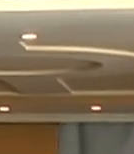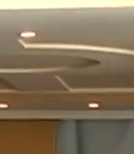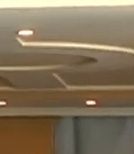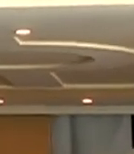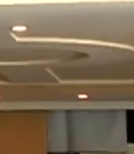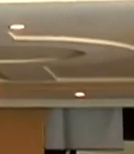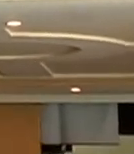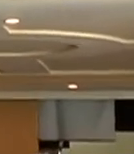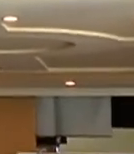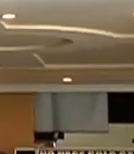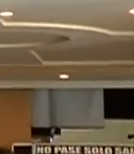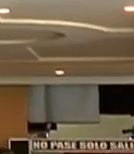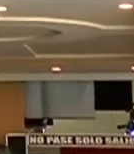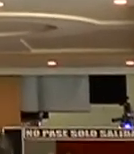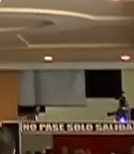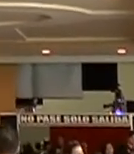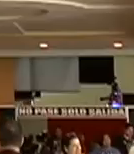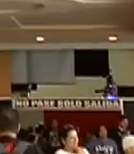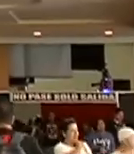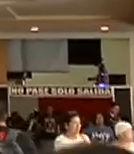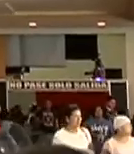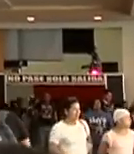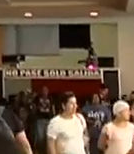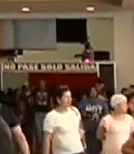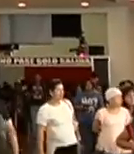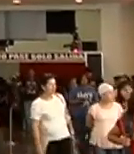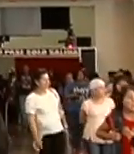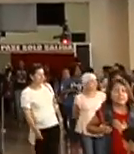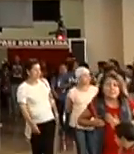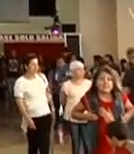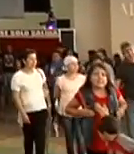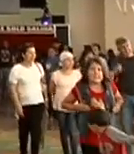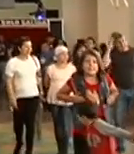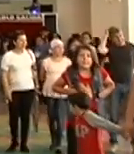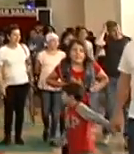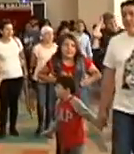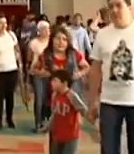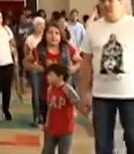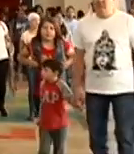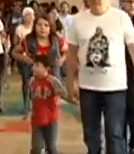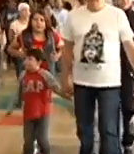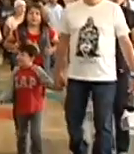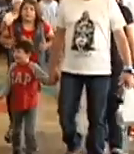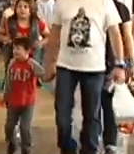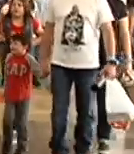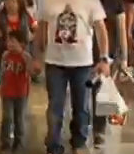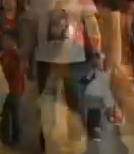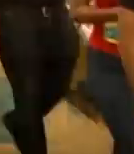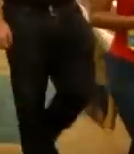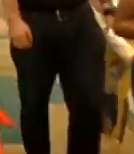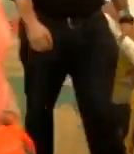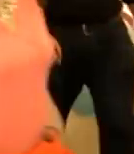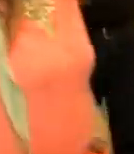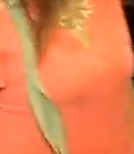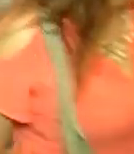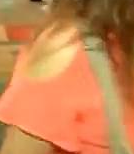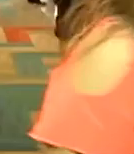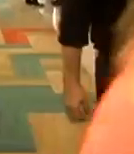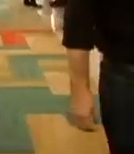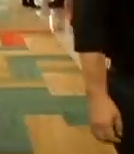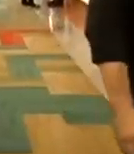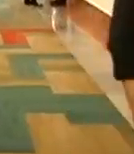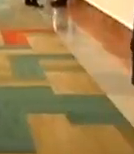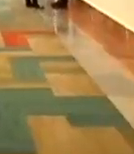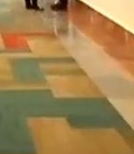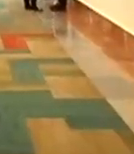Este fin de semana se realizó la edición número 25 de la convención La Mole Comic Con, el evento de cómics, ciencia ficción y cultura pop